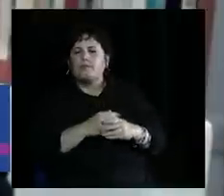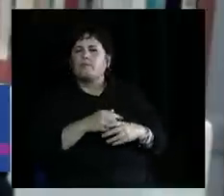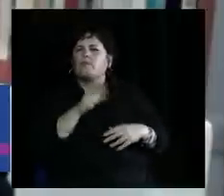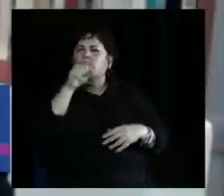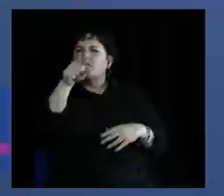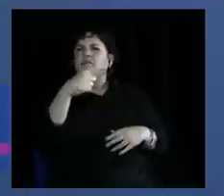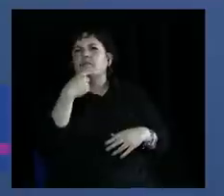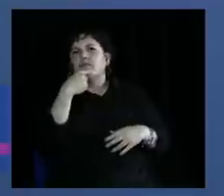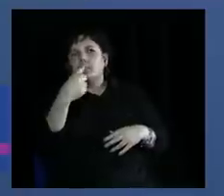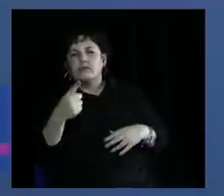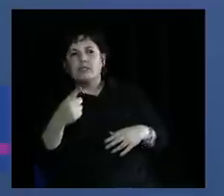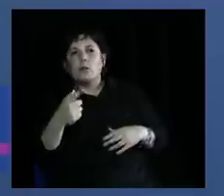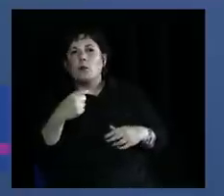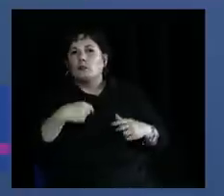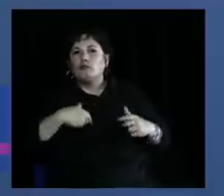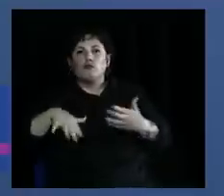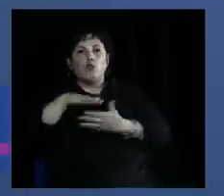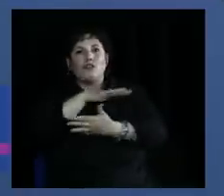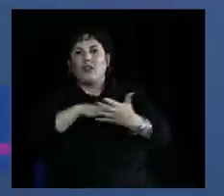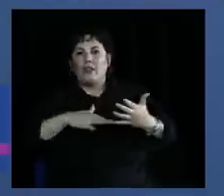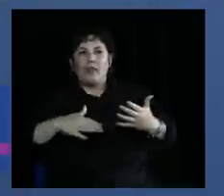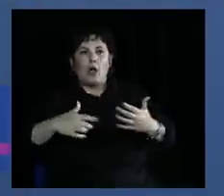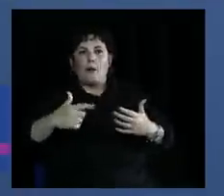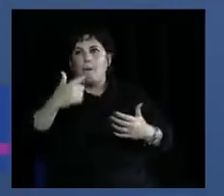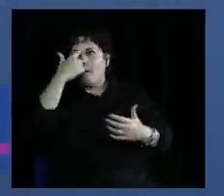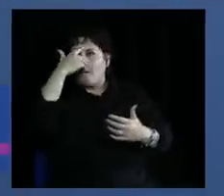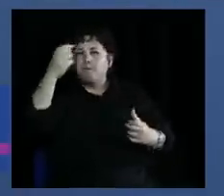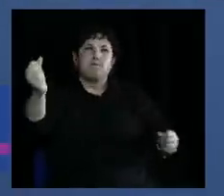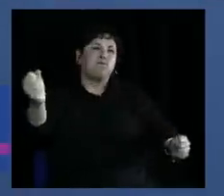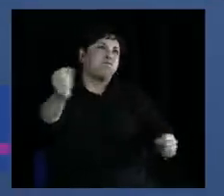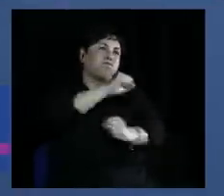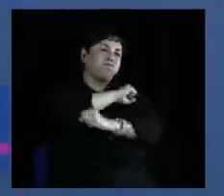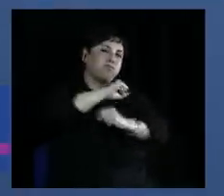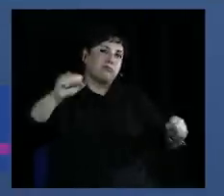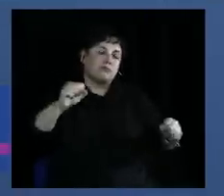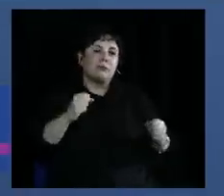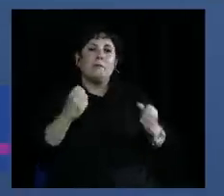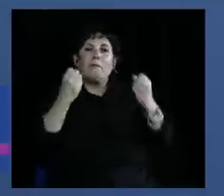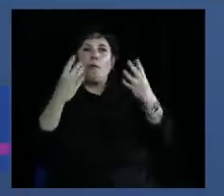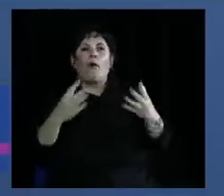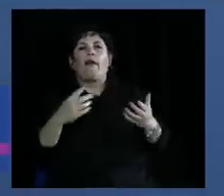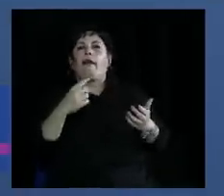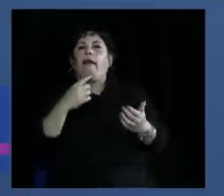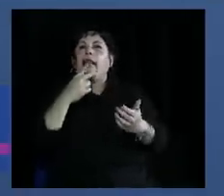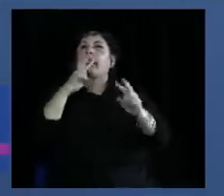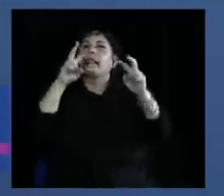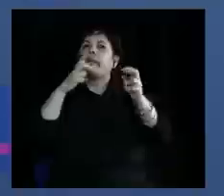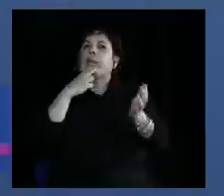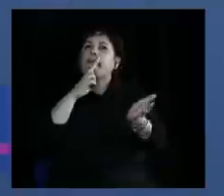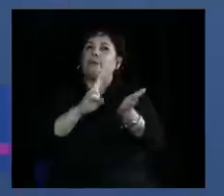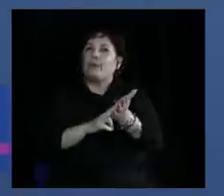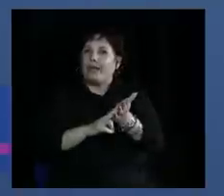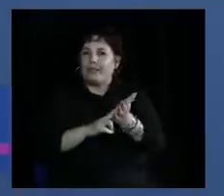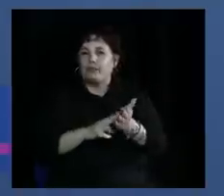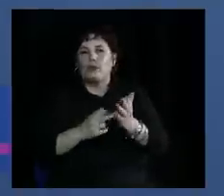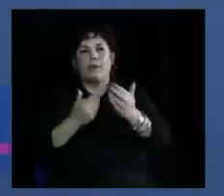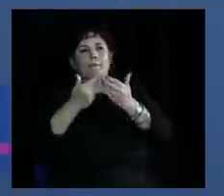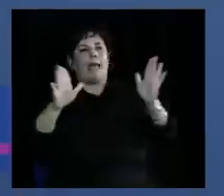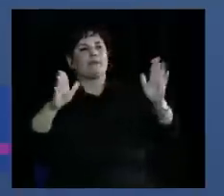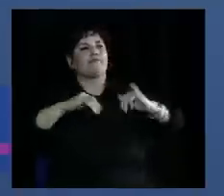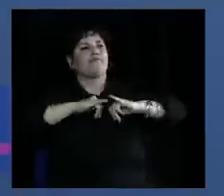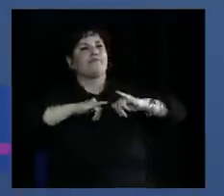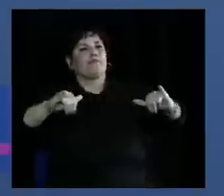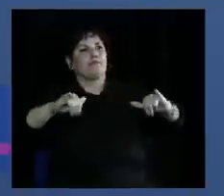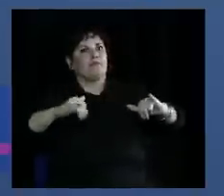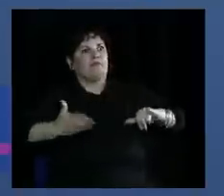¿definiría esto como un estallido social, propiamente dicho? Porque la reforma tributaria que originalmente había disparado